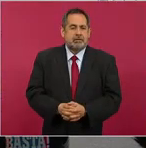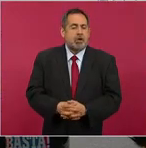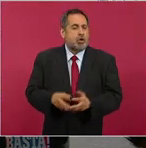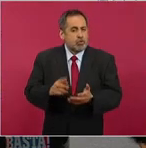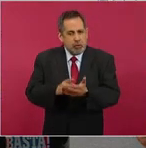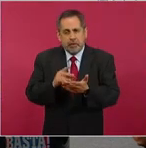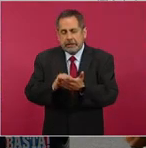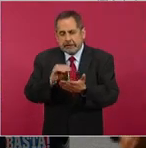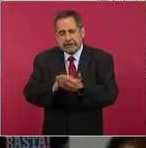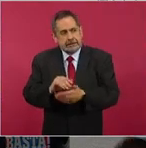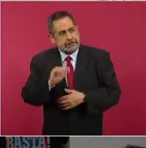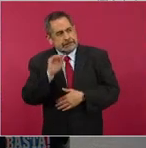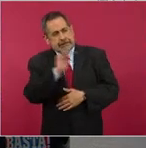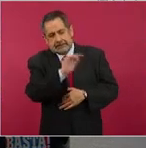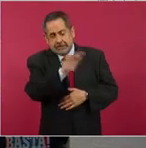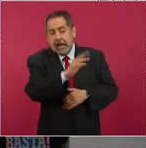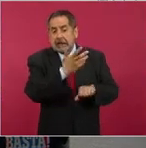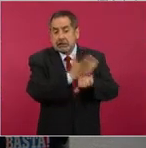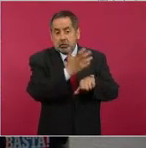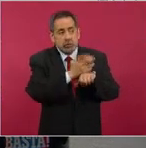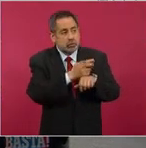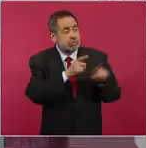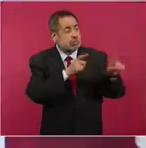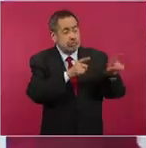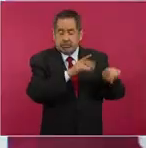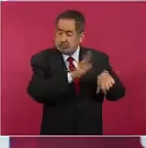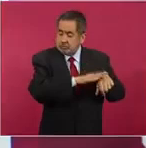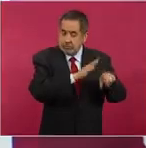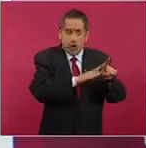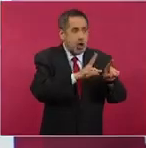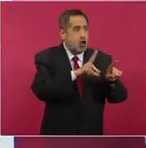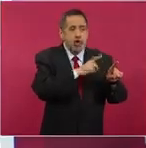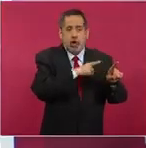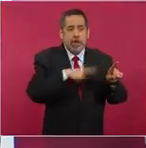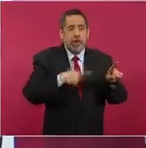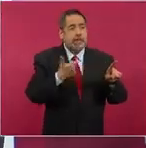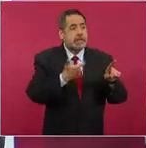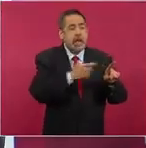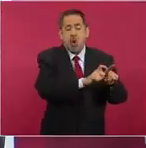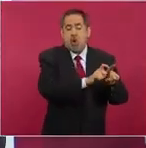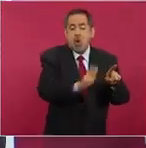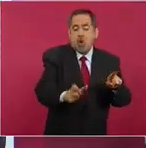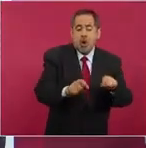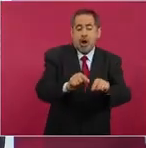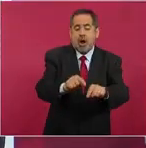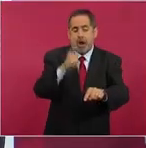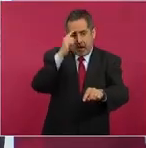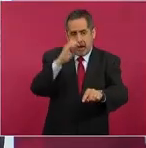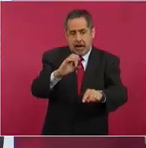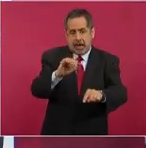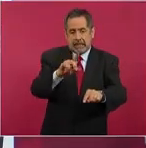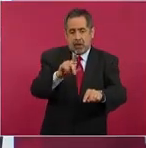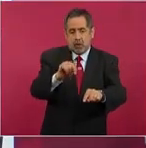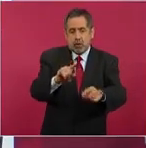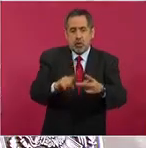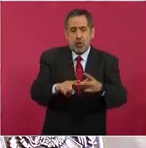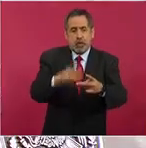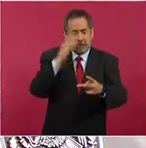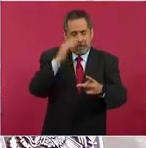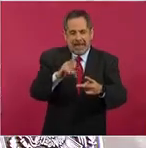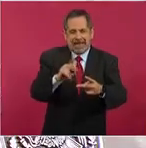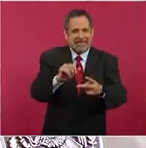no deben de darle dinero a Claudio X. González y a la señora Casal.